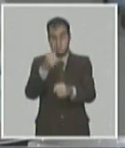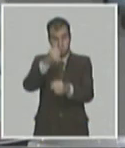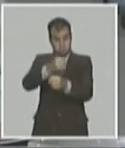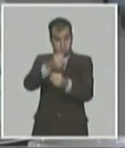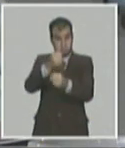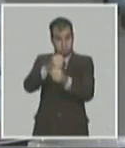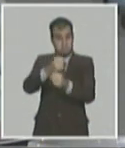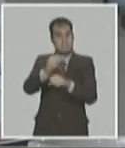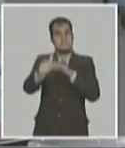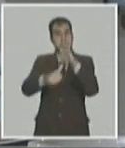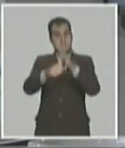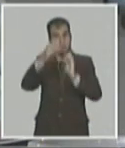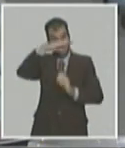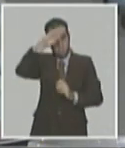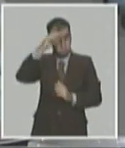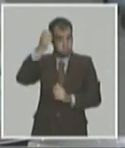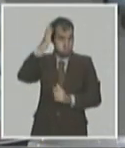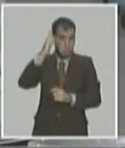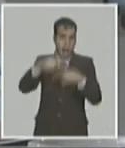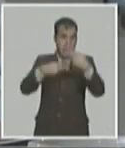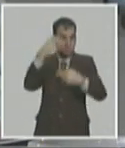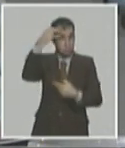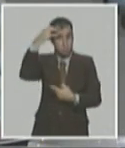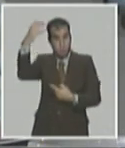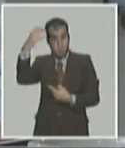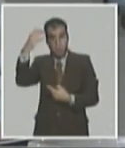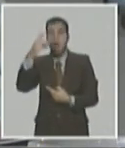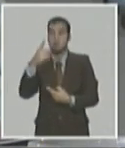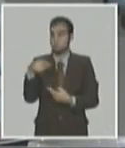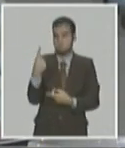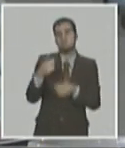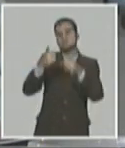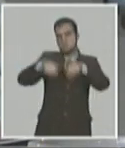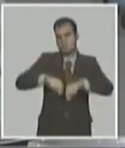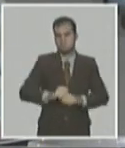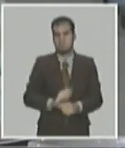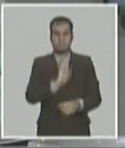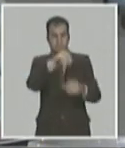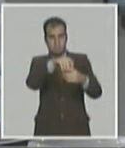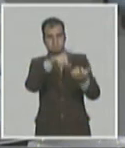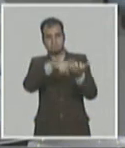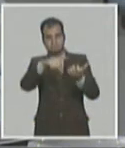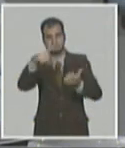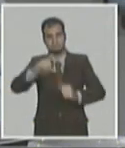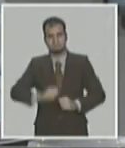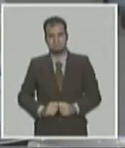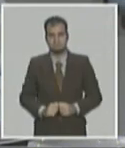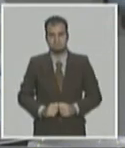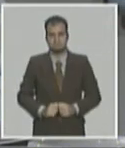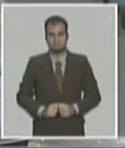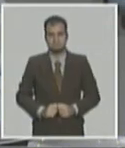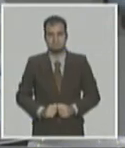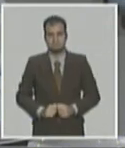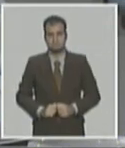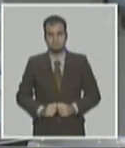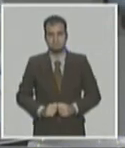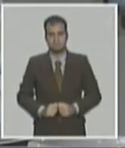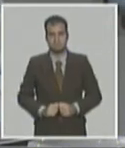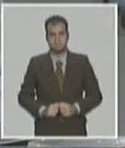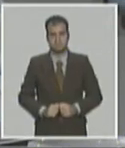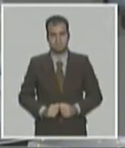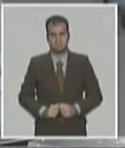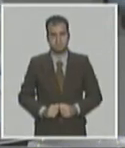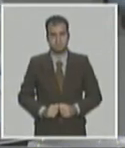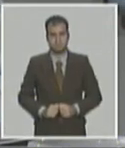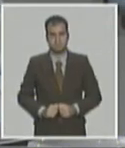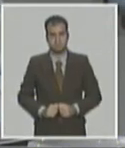pilares también que asumimos desde la gestión del partido. No es posible que sigamos tratando de